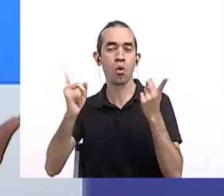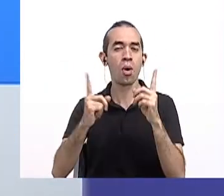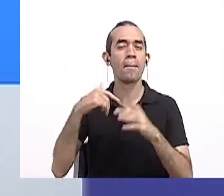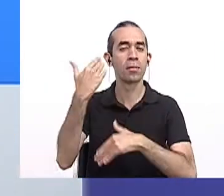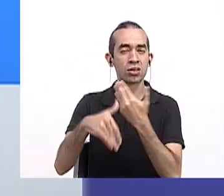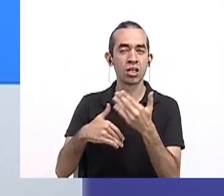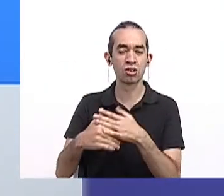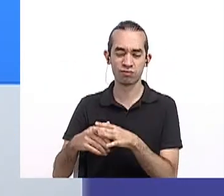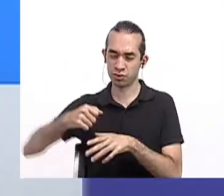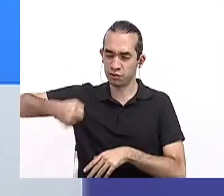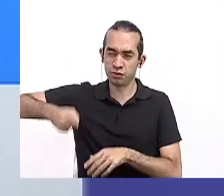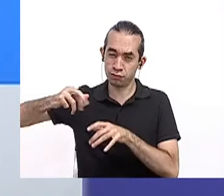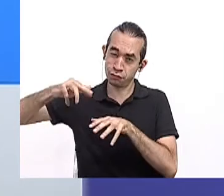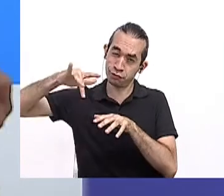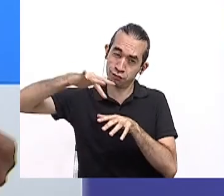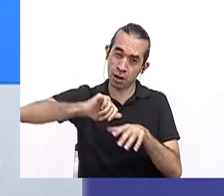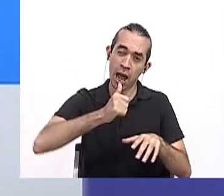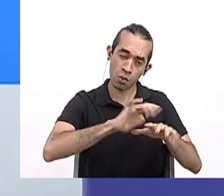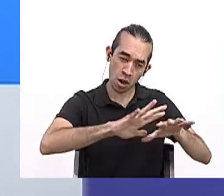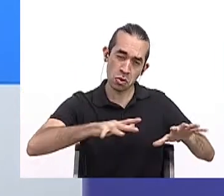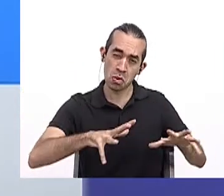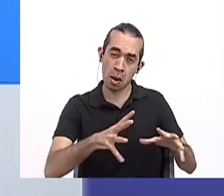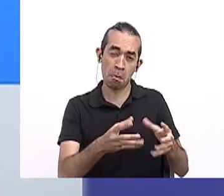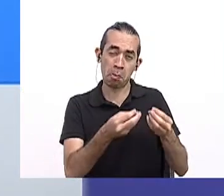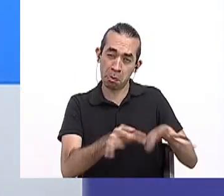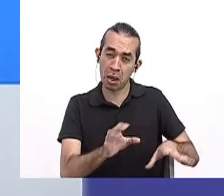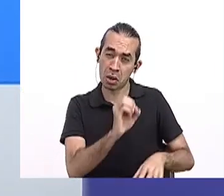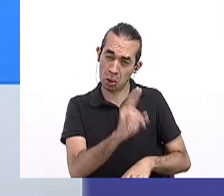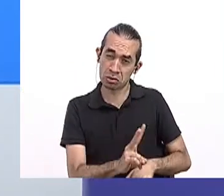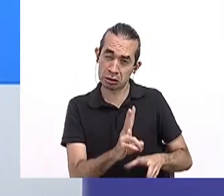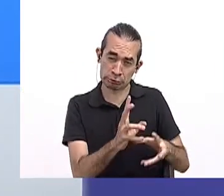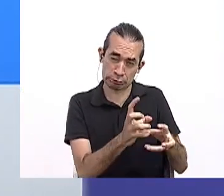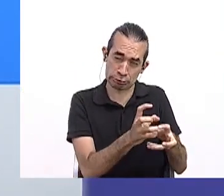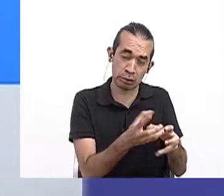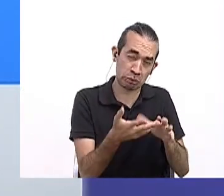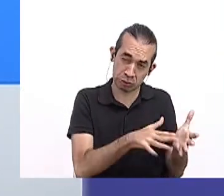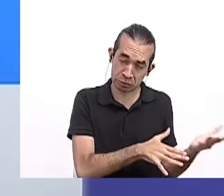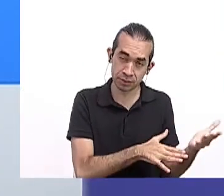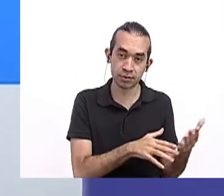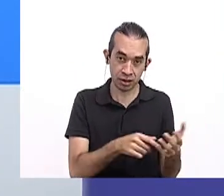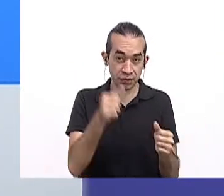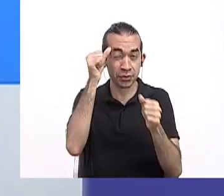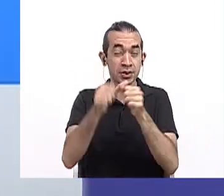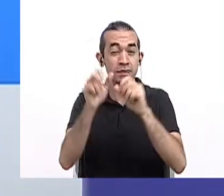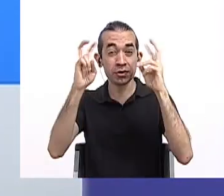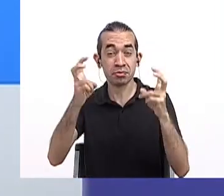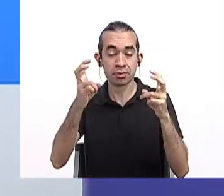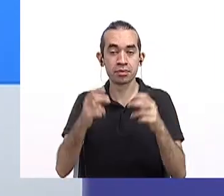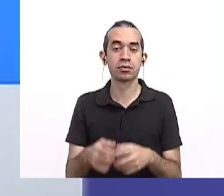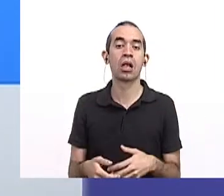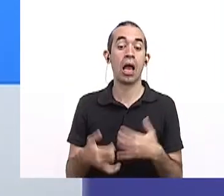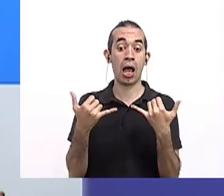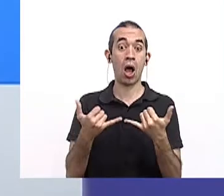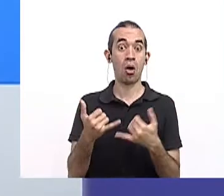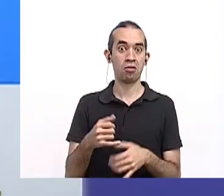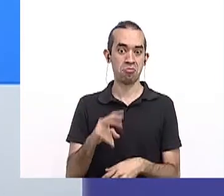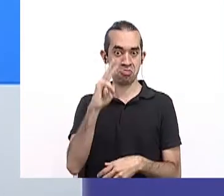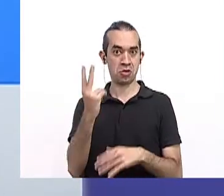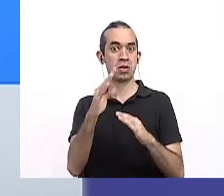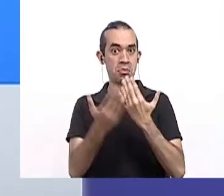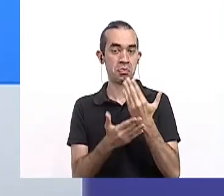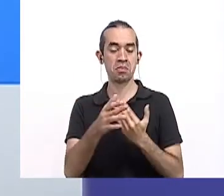en esta segunda parte del programa también tengo a dos profesionales que nos van a colaborar desde su experiencia